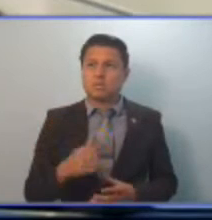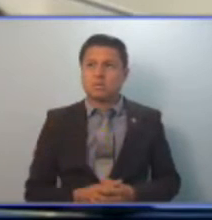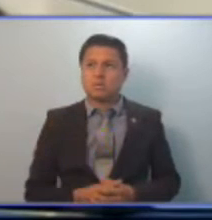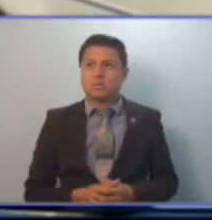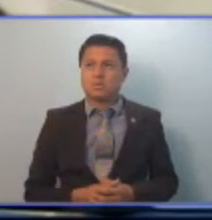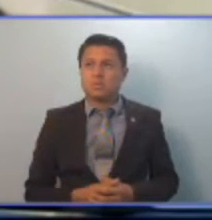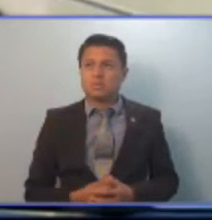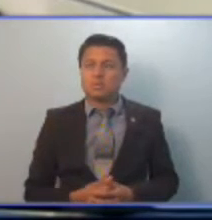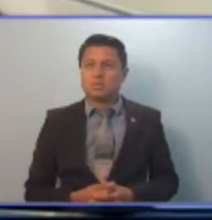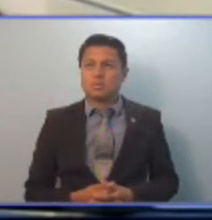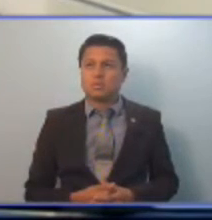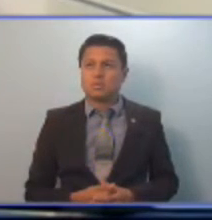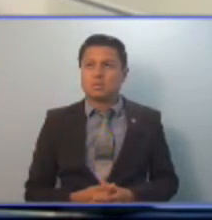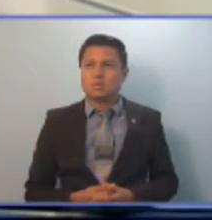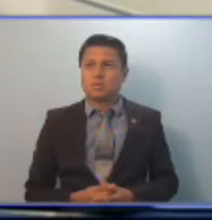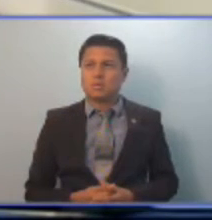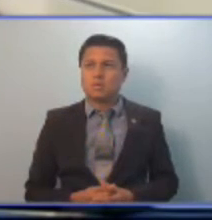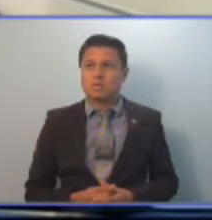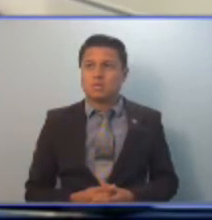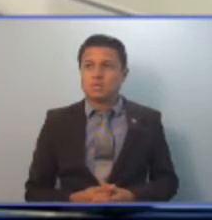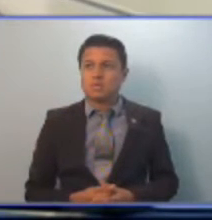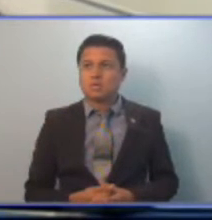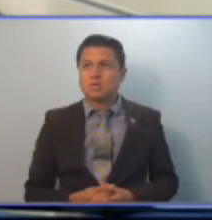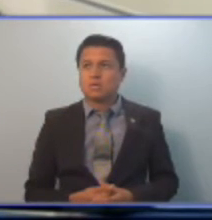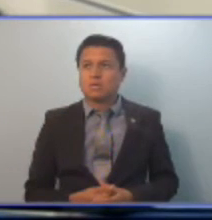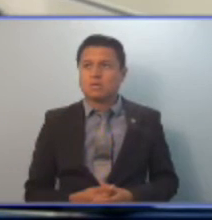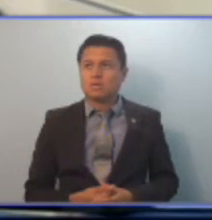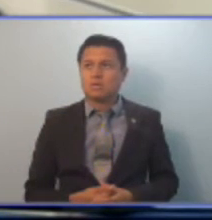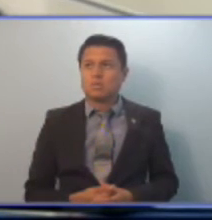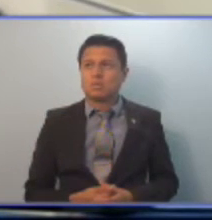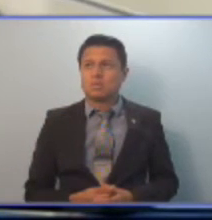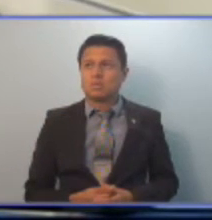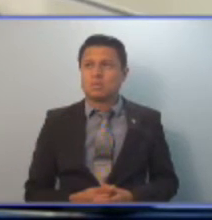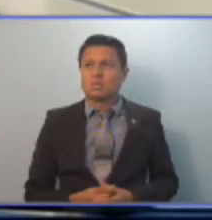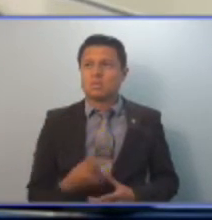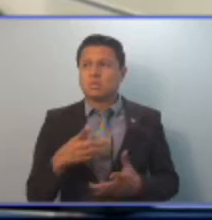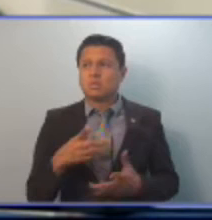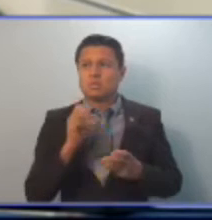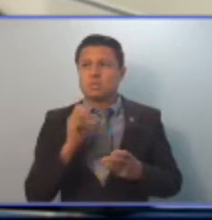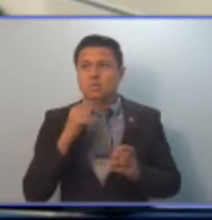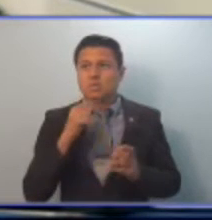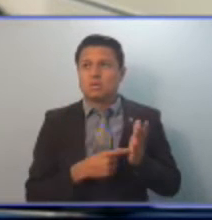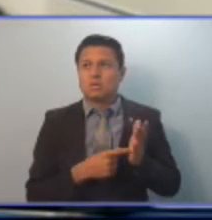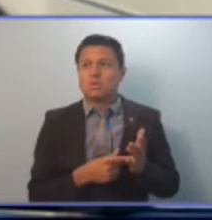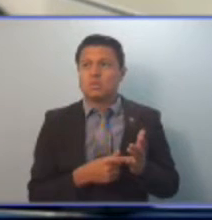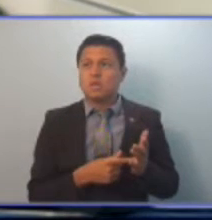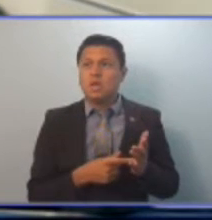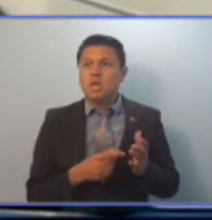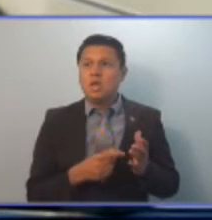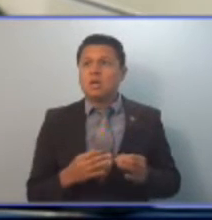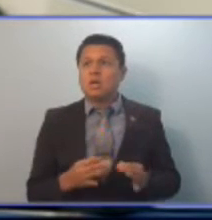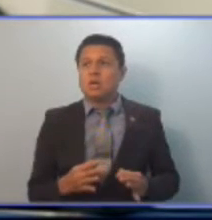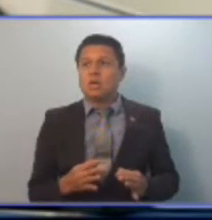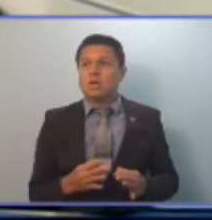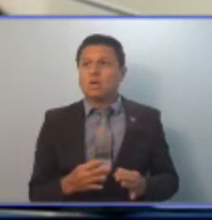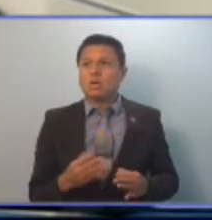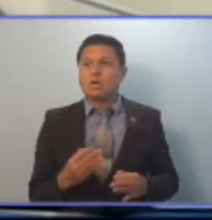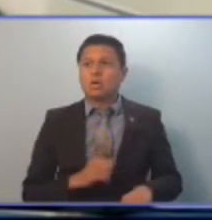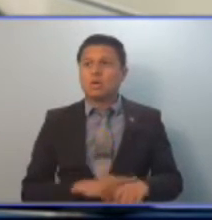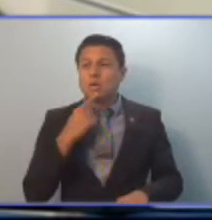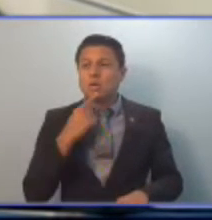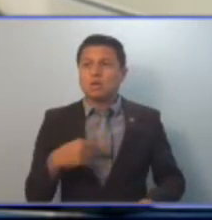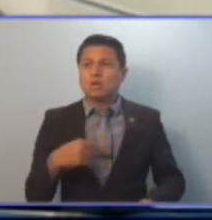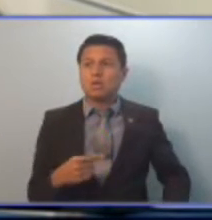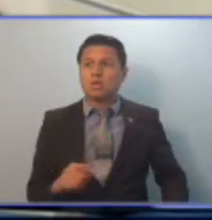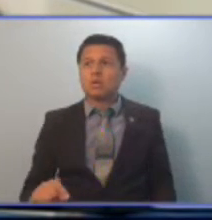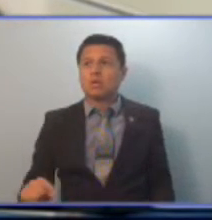una de las preocupaciones que tienen muchos ciudadanos en cuanto al órgano